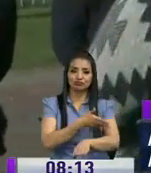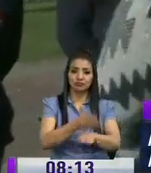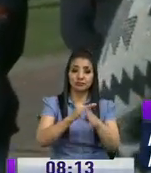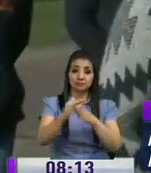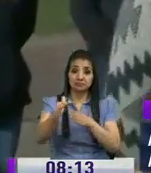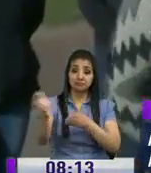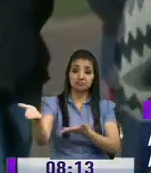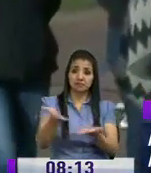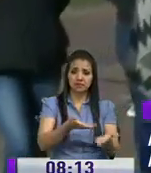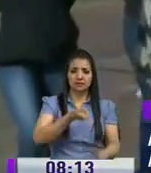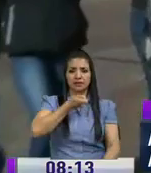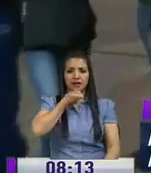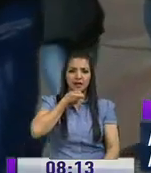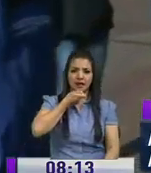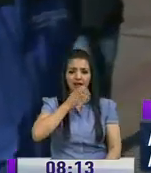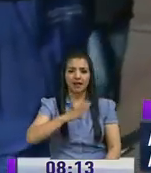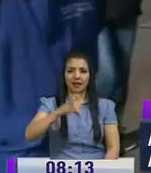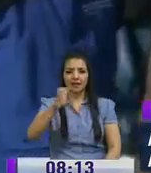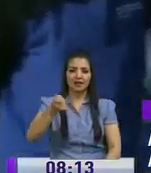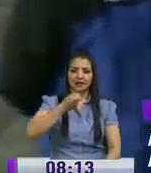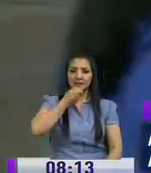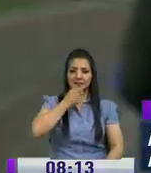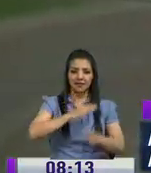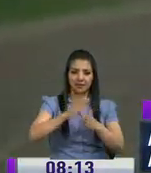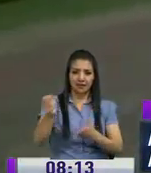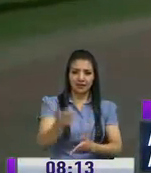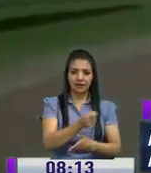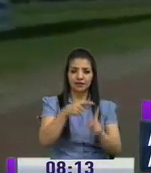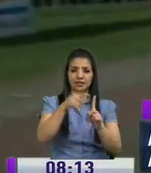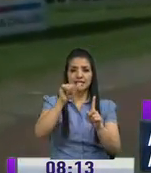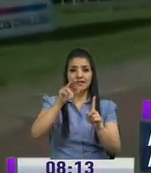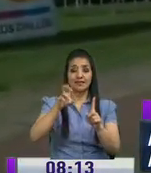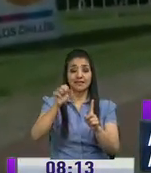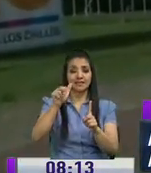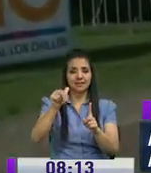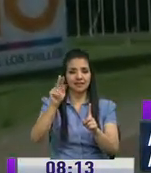de gran nivel nacional. Tenemos